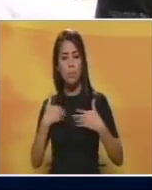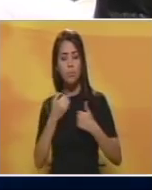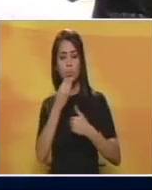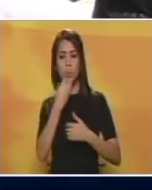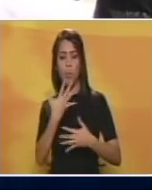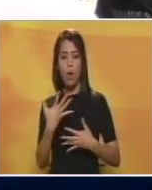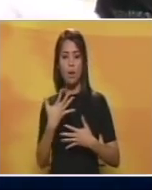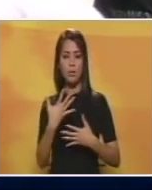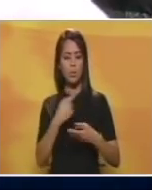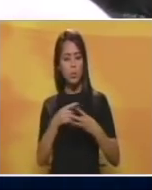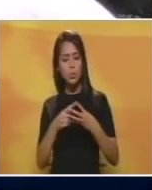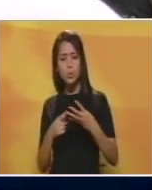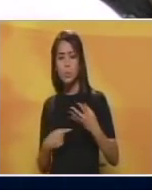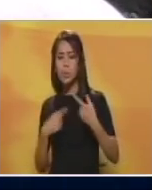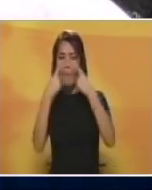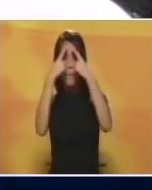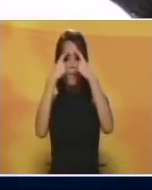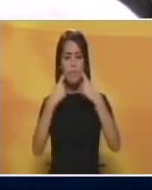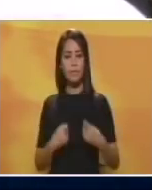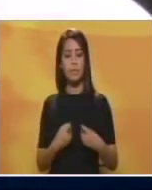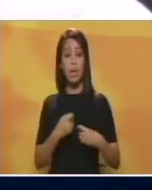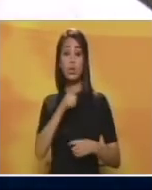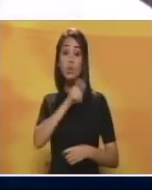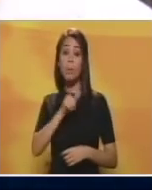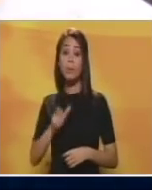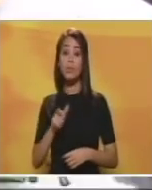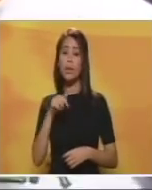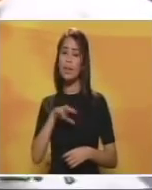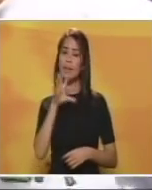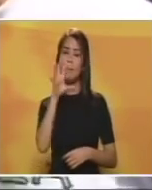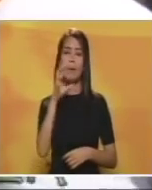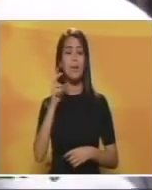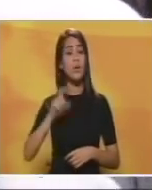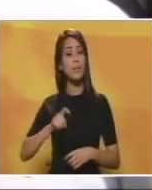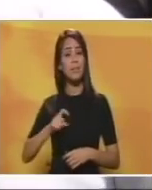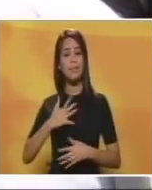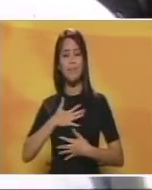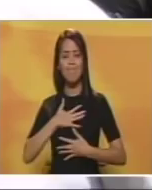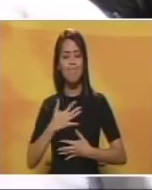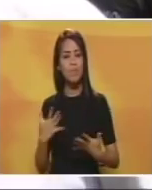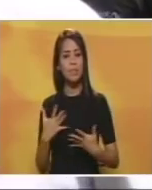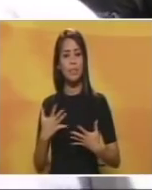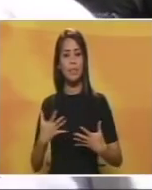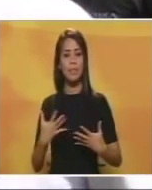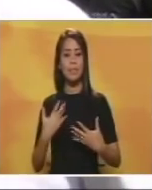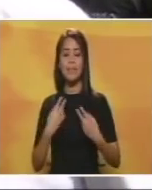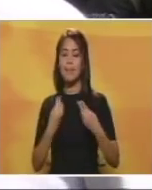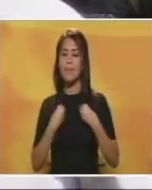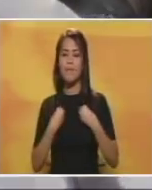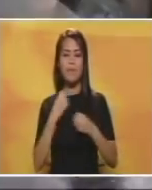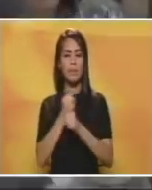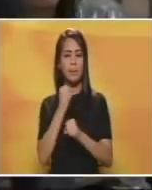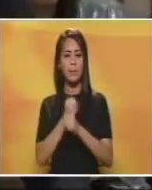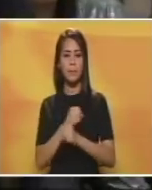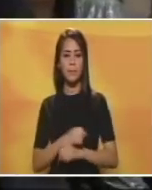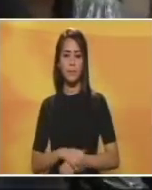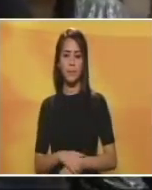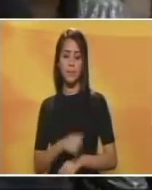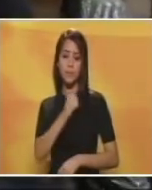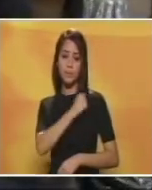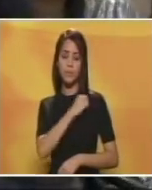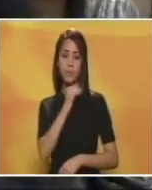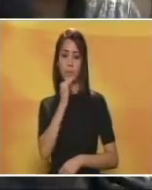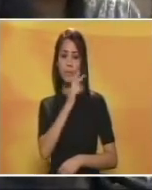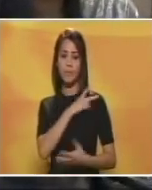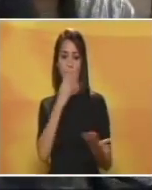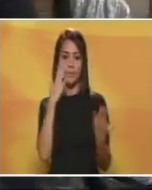diversas profesiones y somos gente que este país nos necesita todavía y tenemos ganas de vivir y de trabajar. En Chacao,